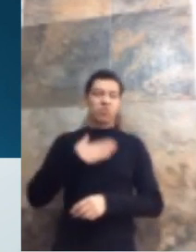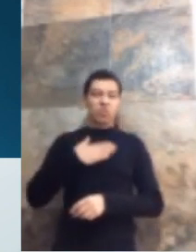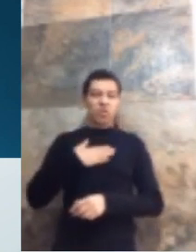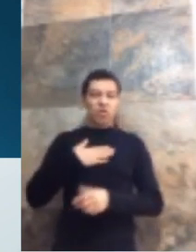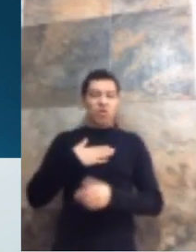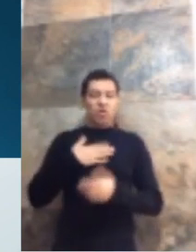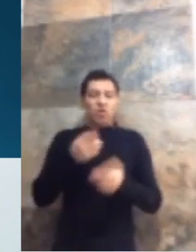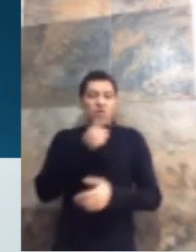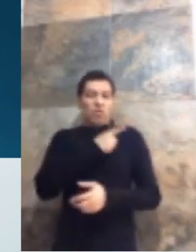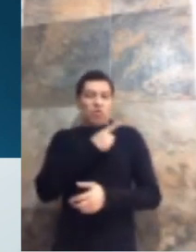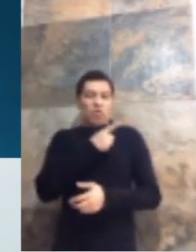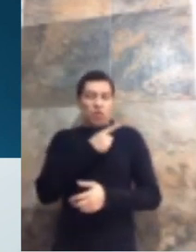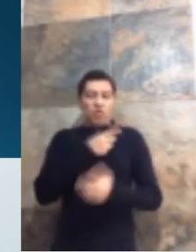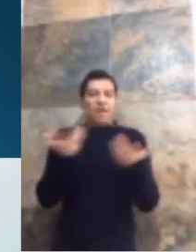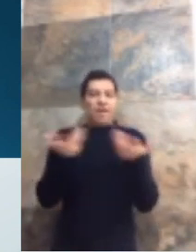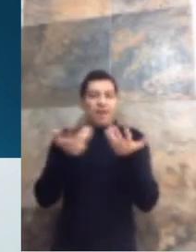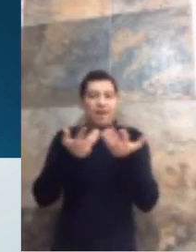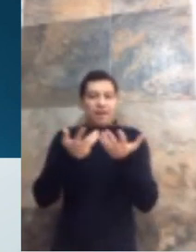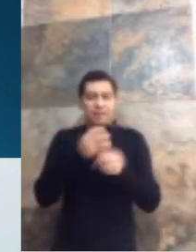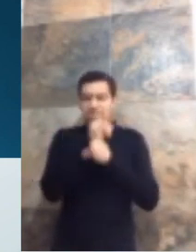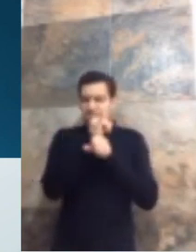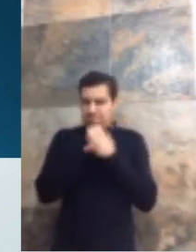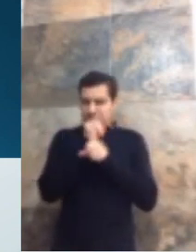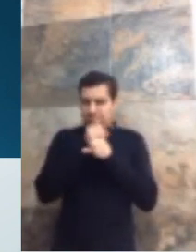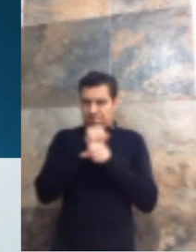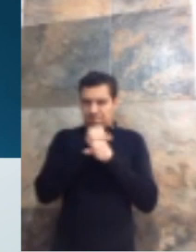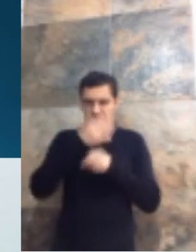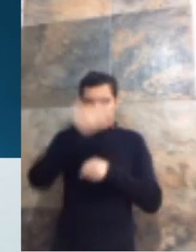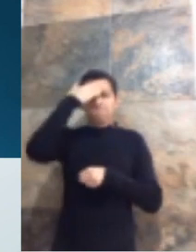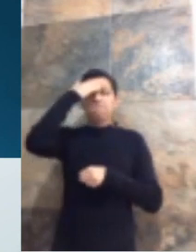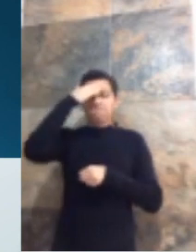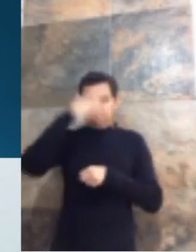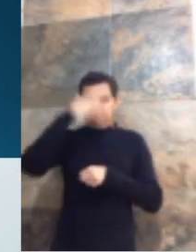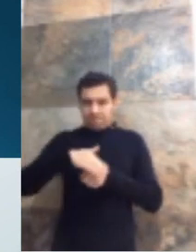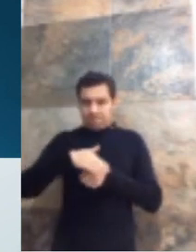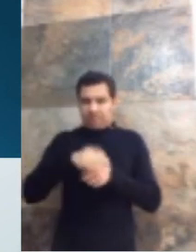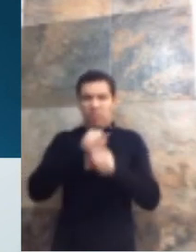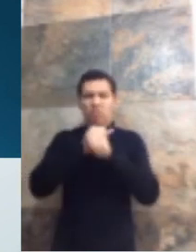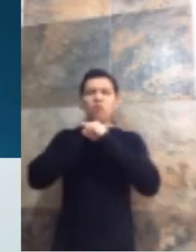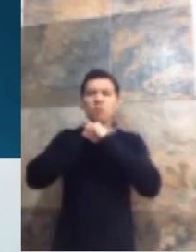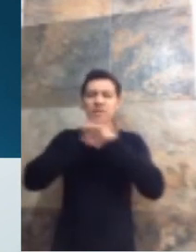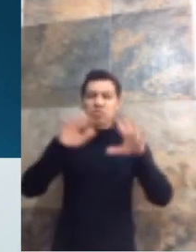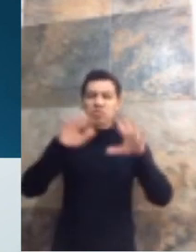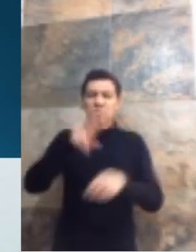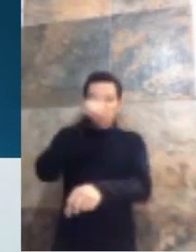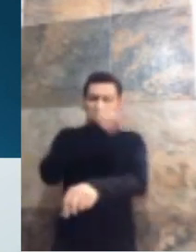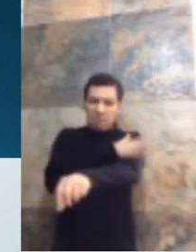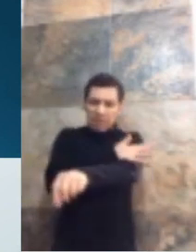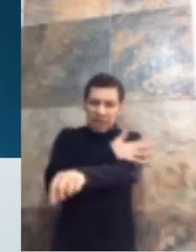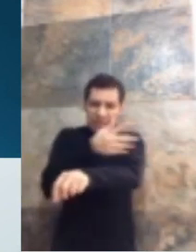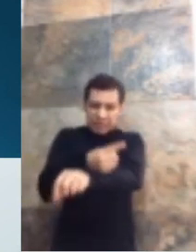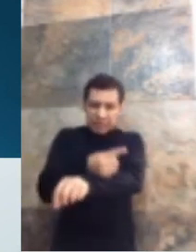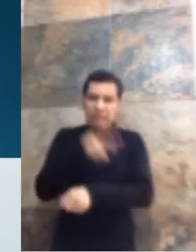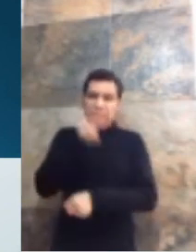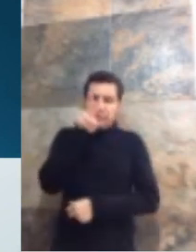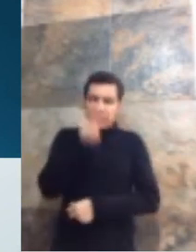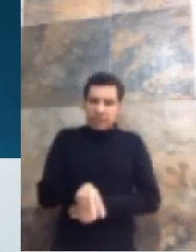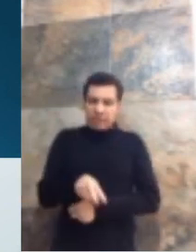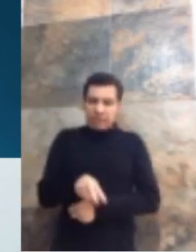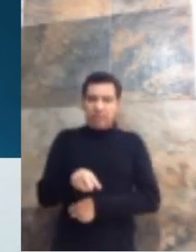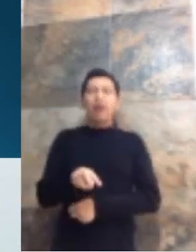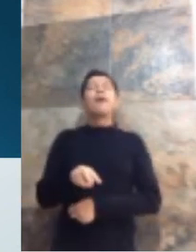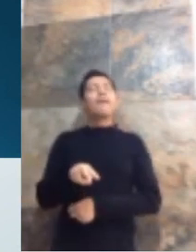sí sabemos, de cuál es la información más confiable que tenemos, que por cierto nos va a llevar a tolerar de